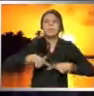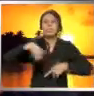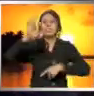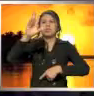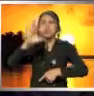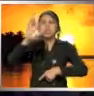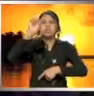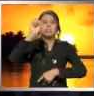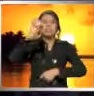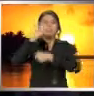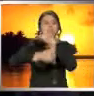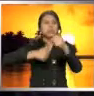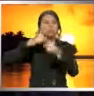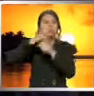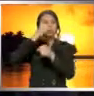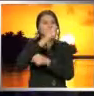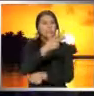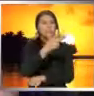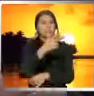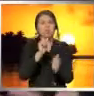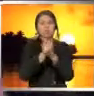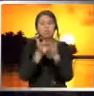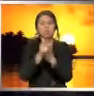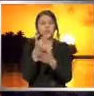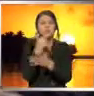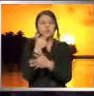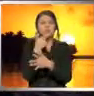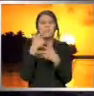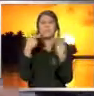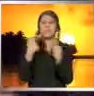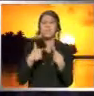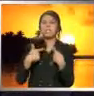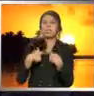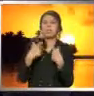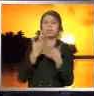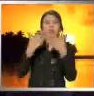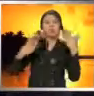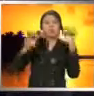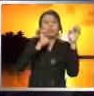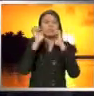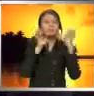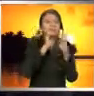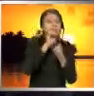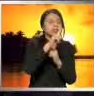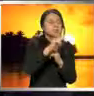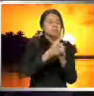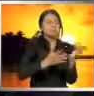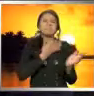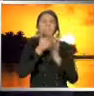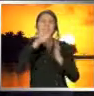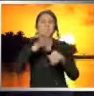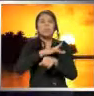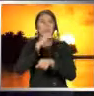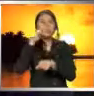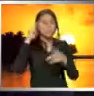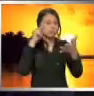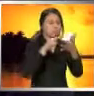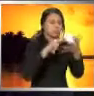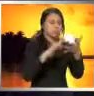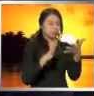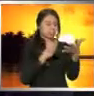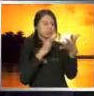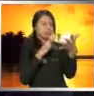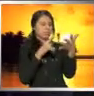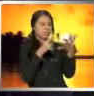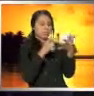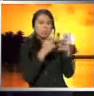60 han encontrado el libro muy útil, ¿no? Sobre todo colegas periodistas ahora con las entrevistas. Ha sido muy divertido porque de pronto lo ven y dicen, ah, caray, todo esto me está